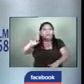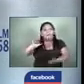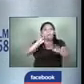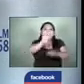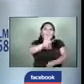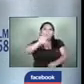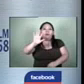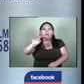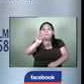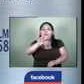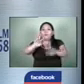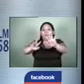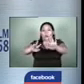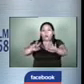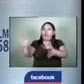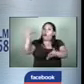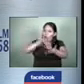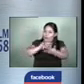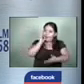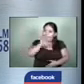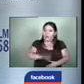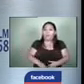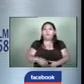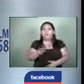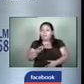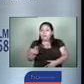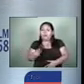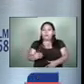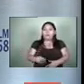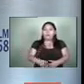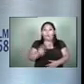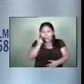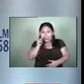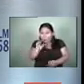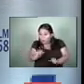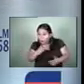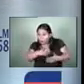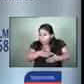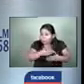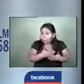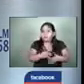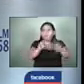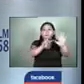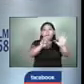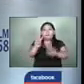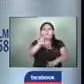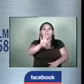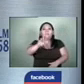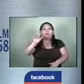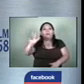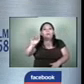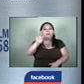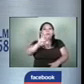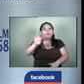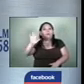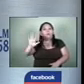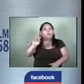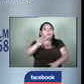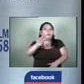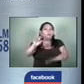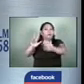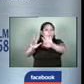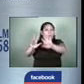-45-28. Se lo voy a repetir dos veces más, ¿ok? Por si usted puede ayudar. 72-43-45